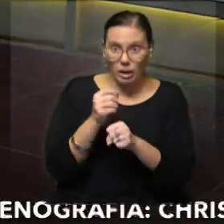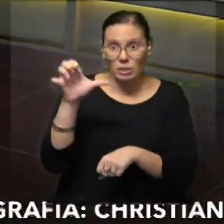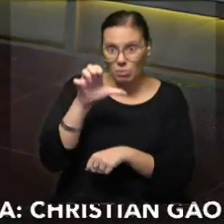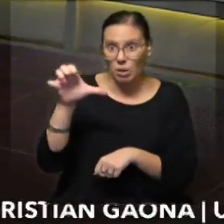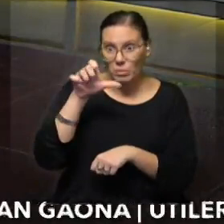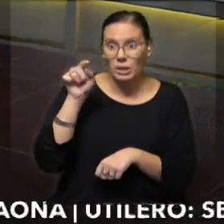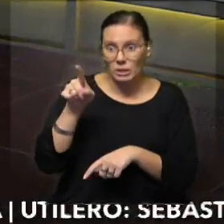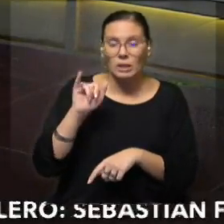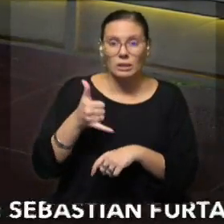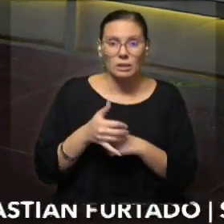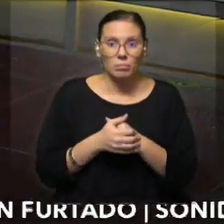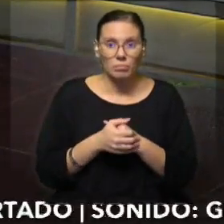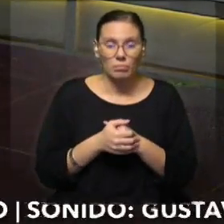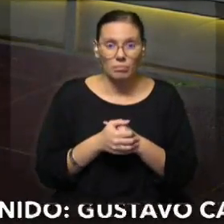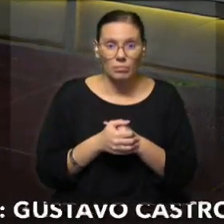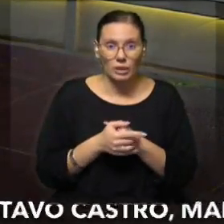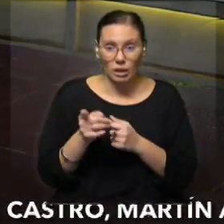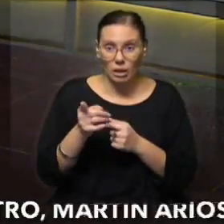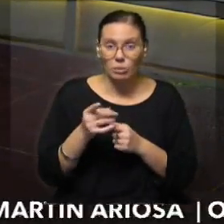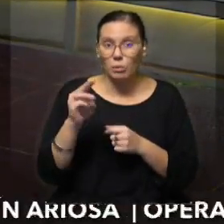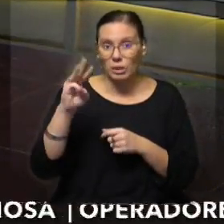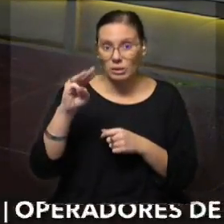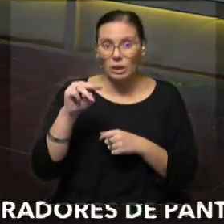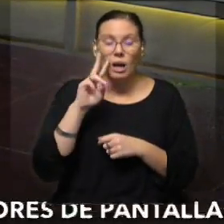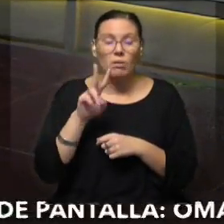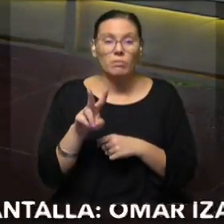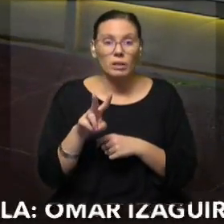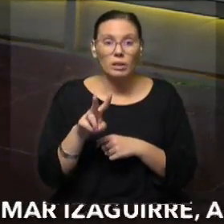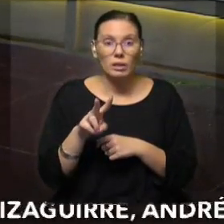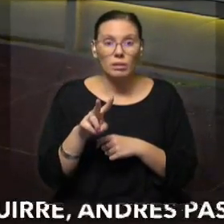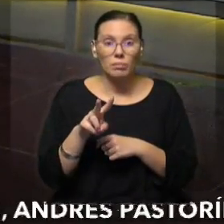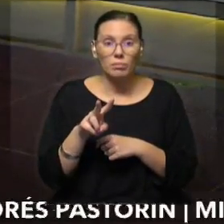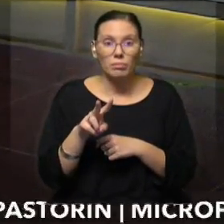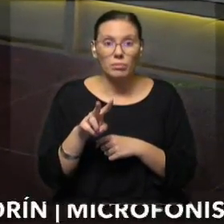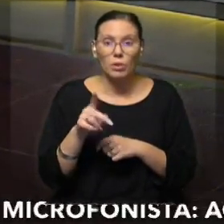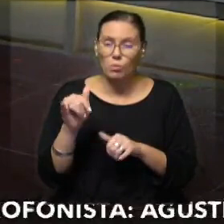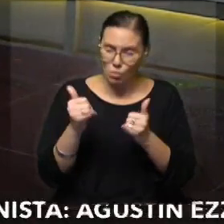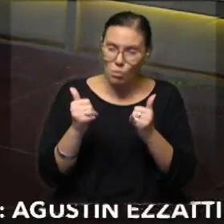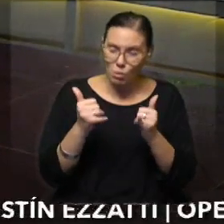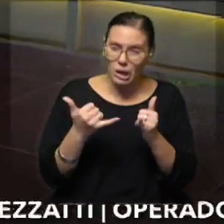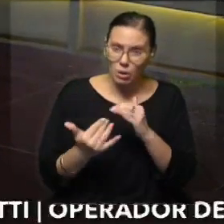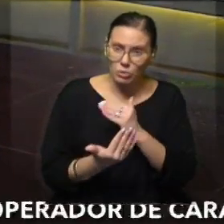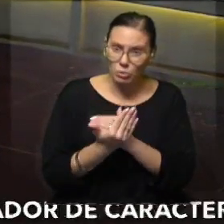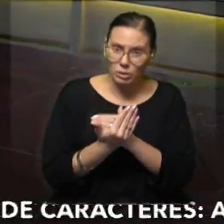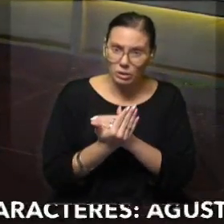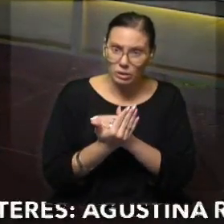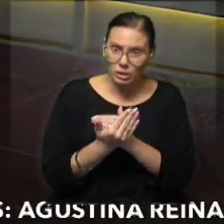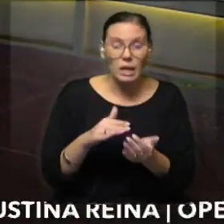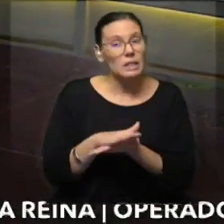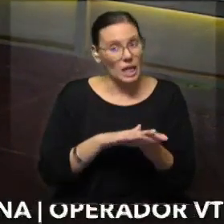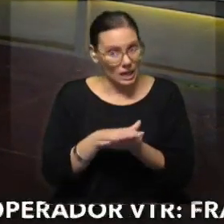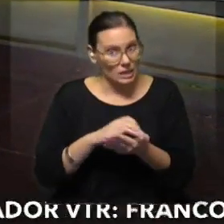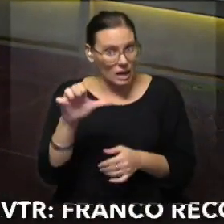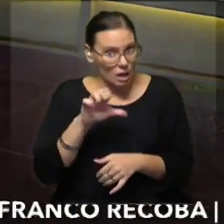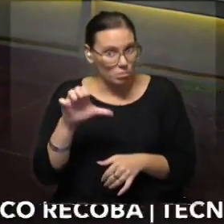Yo trabajo en una empresa de videojuegos. Es cierto. Sí, de hecho en tu Instagram yo vi que hay una... ¿Tenés puesto algún juego, no? La empresa. O